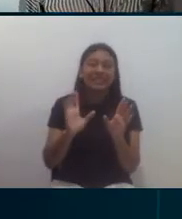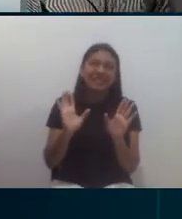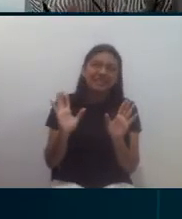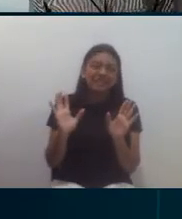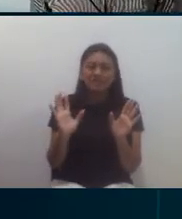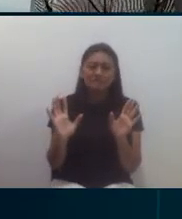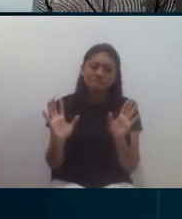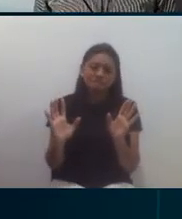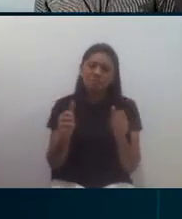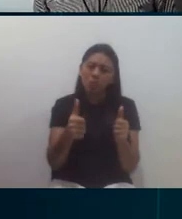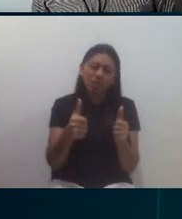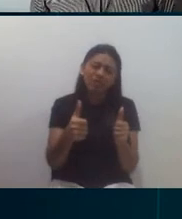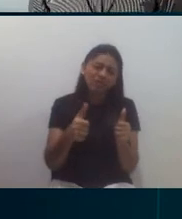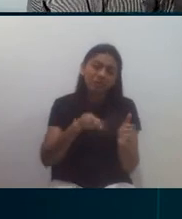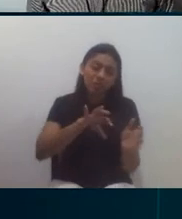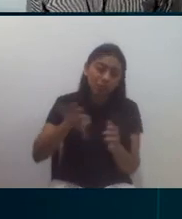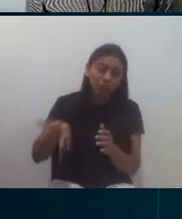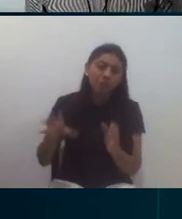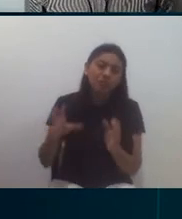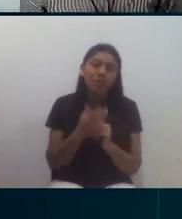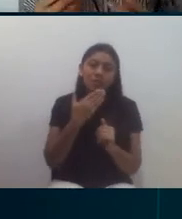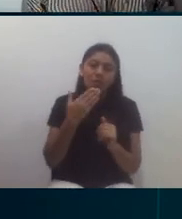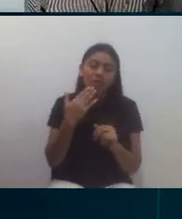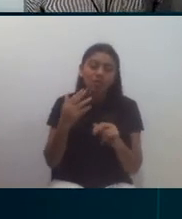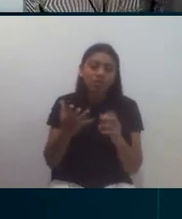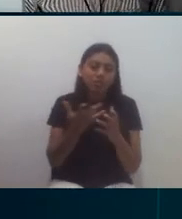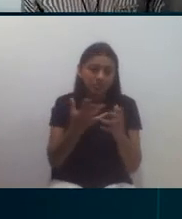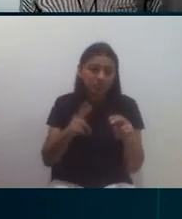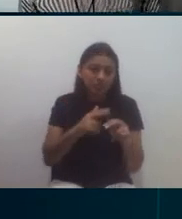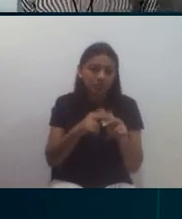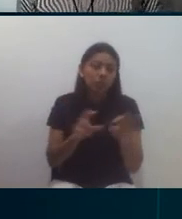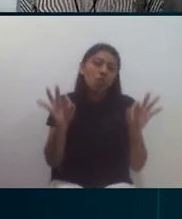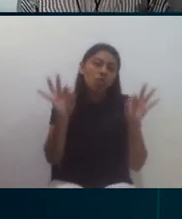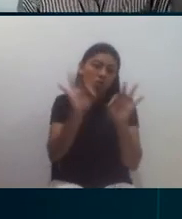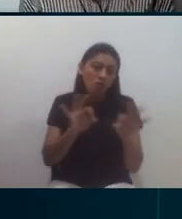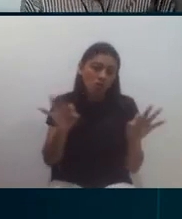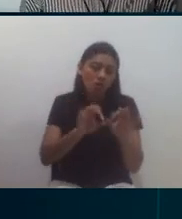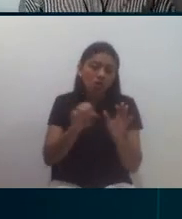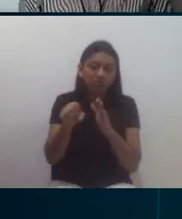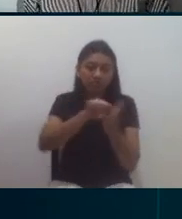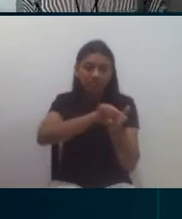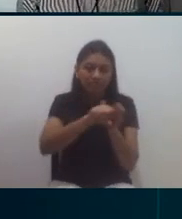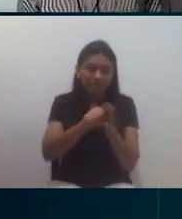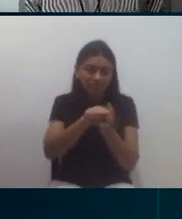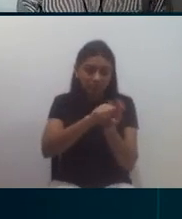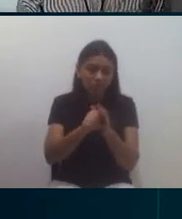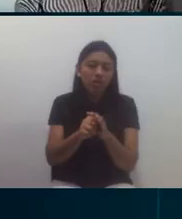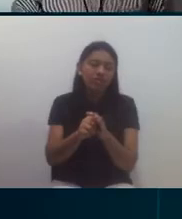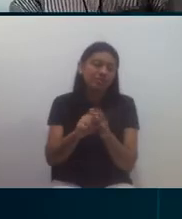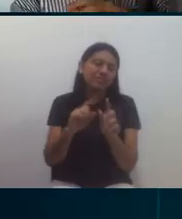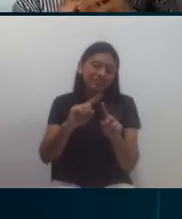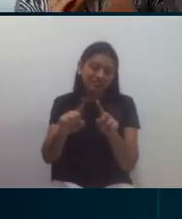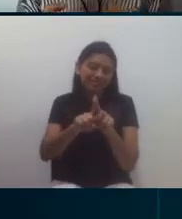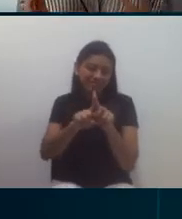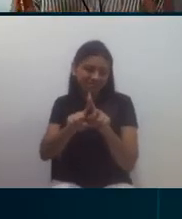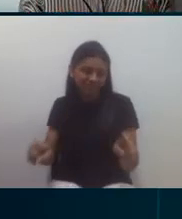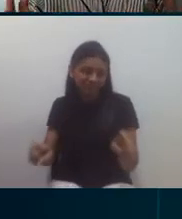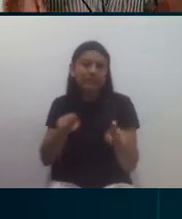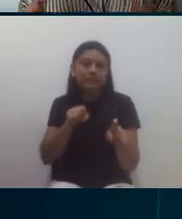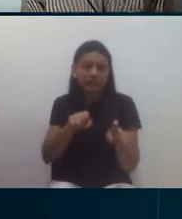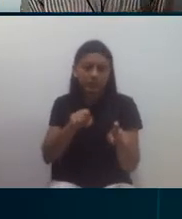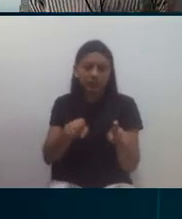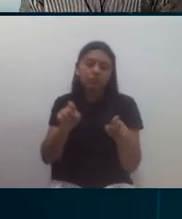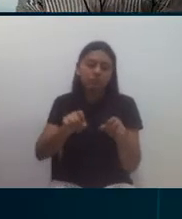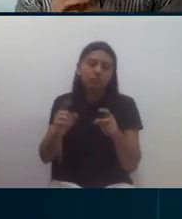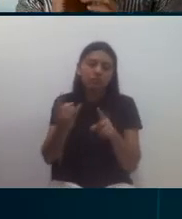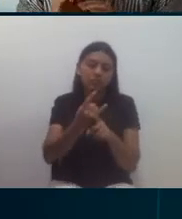líquidos, podríamos utilizar alcoholes ramificados. ¿Listo? Entonces, digamos que con esto ya podemos